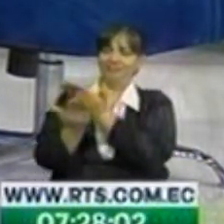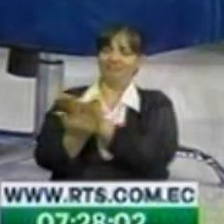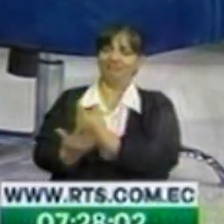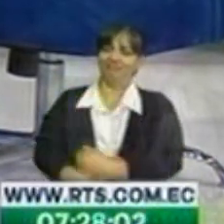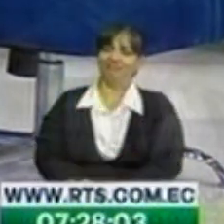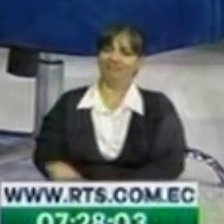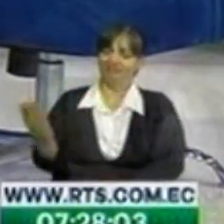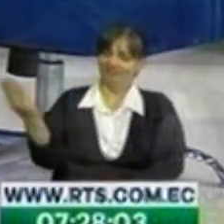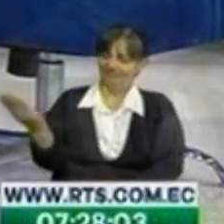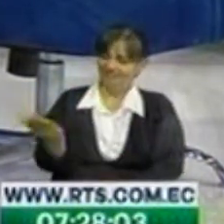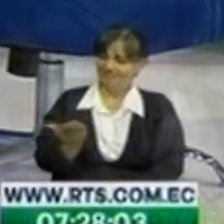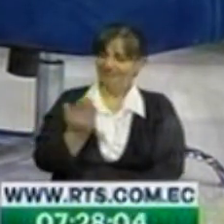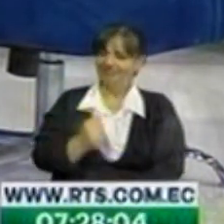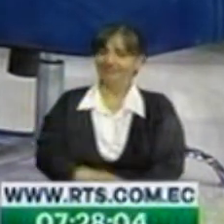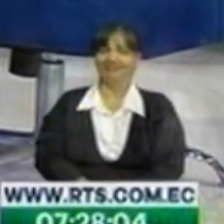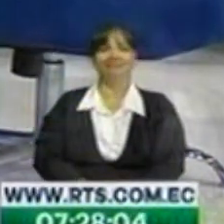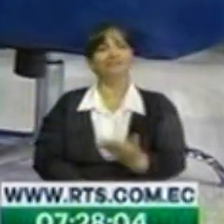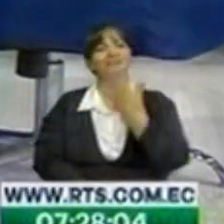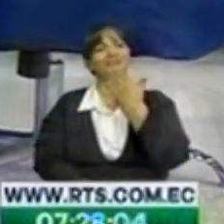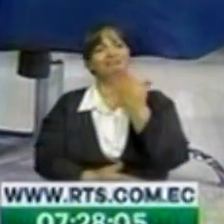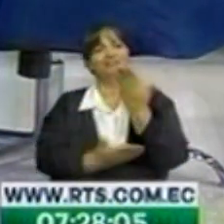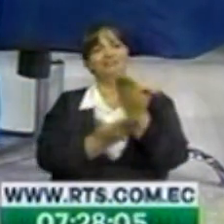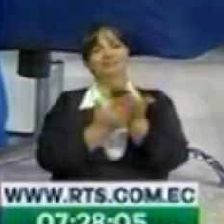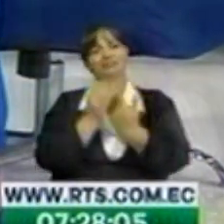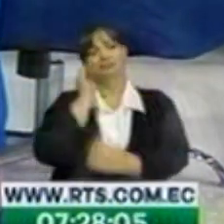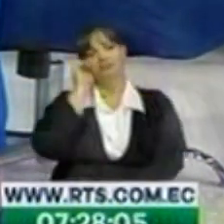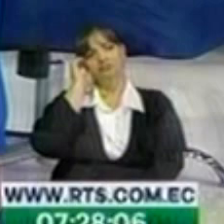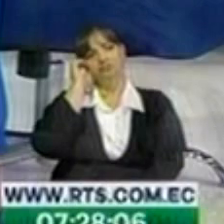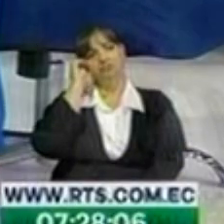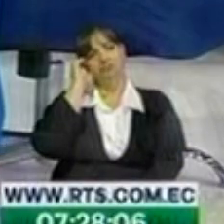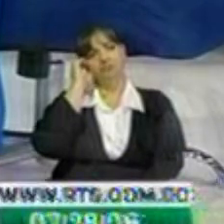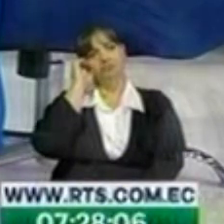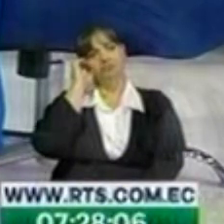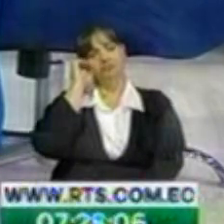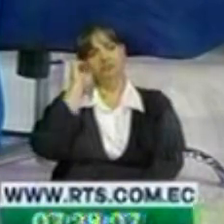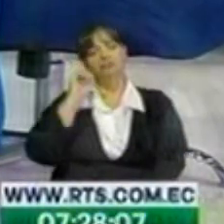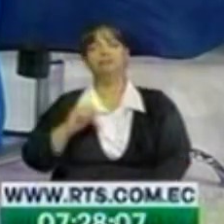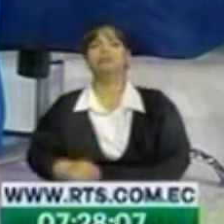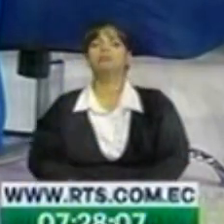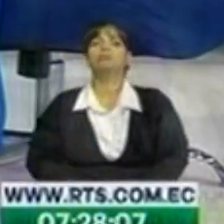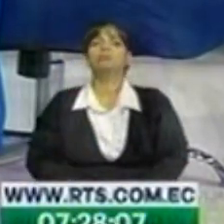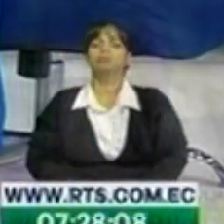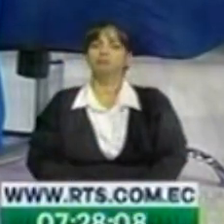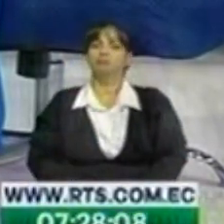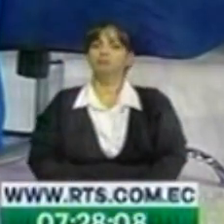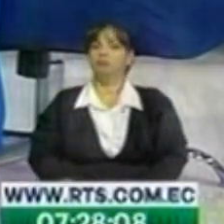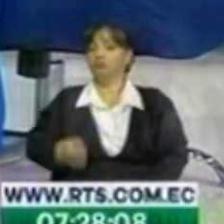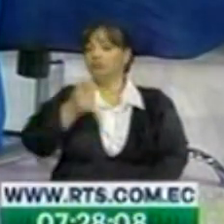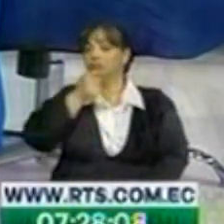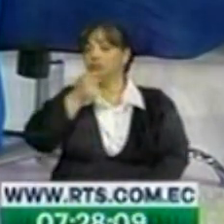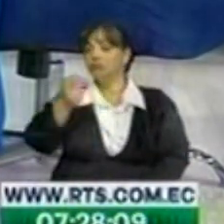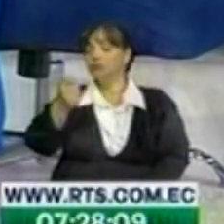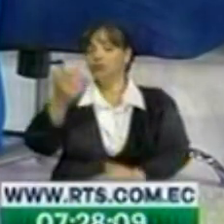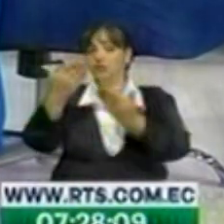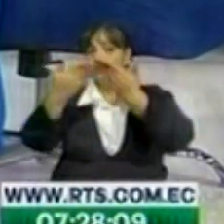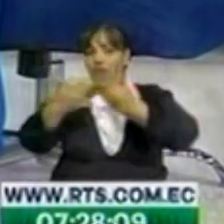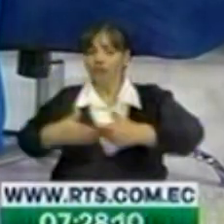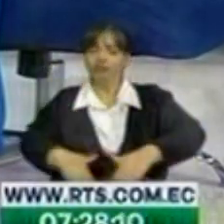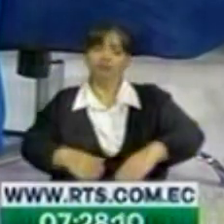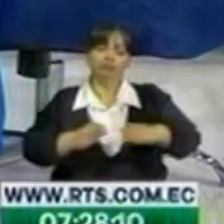gracias. Su casa, muchas siempre gracias. Bienvenido. Gracias. Amables televidentes, gracias por estar atentos a esta entrevista en donde se han